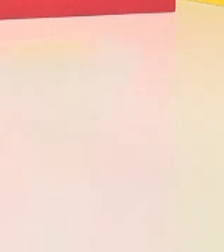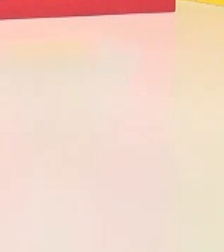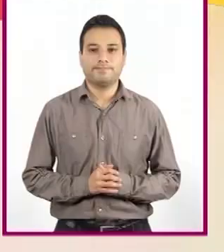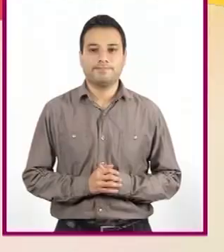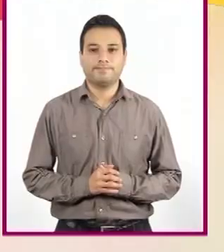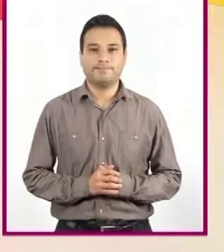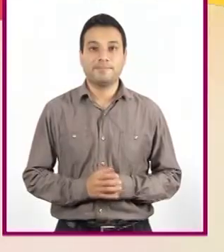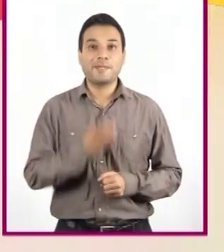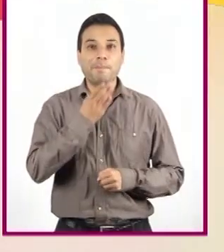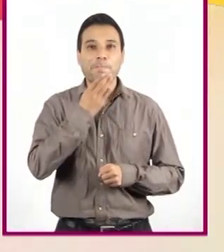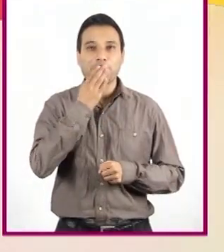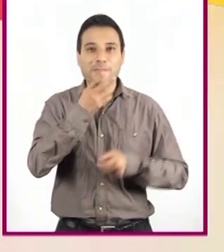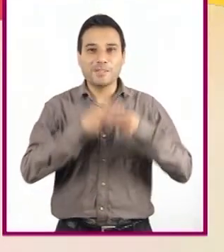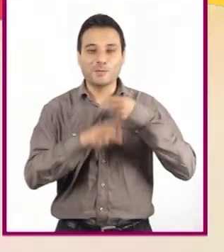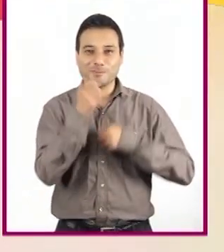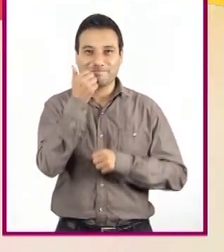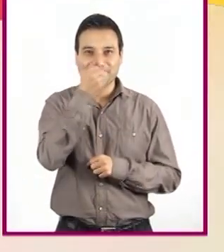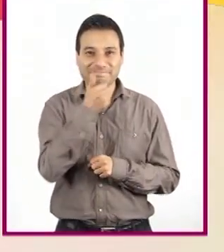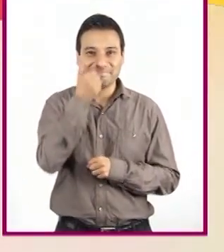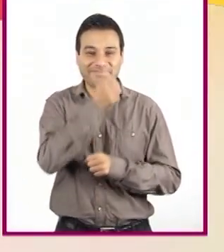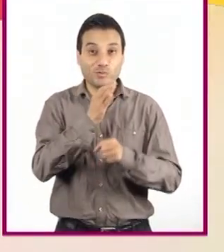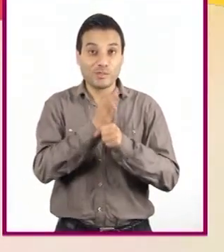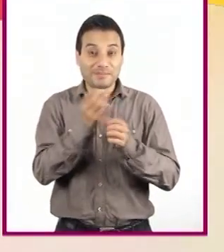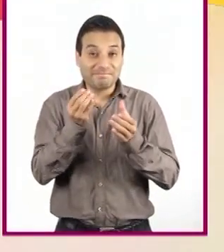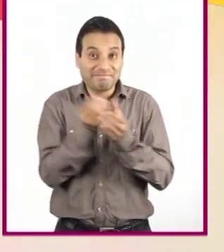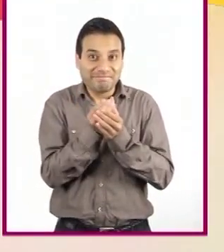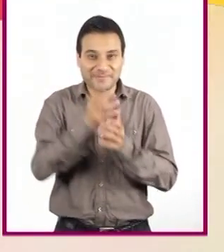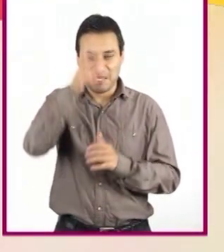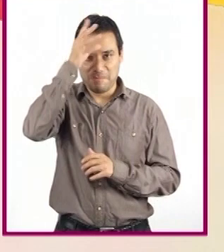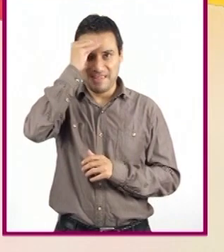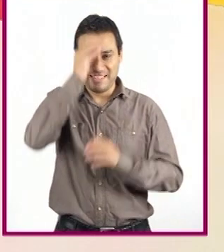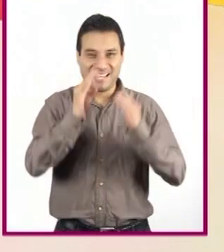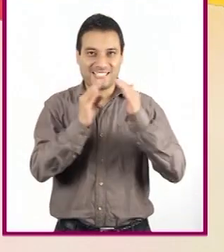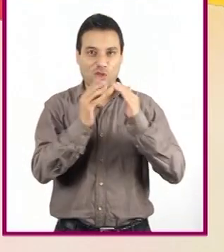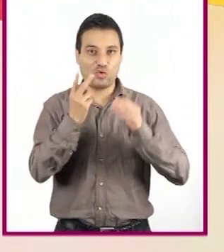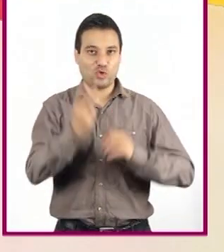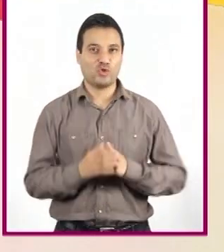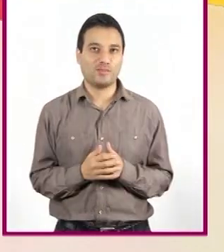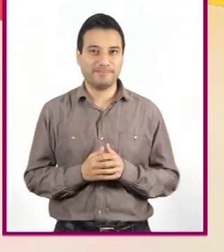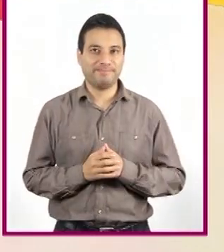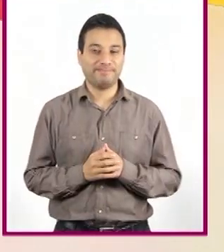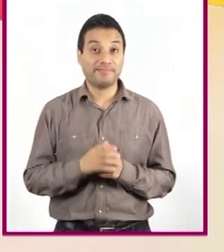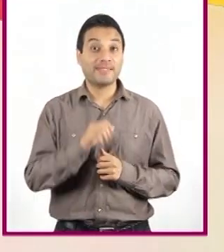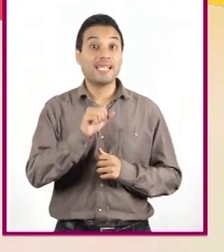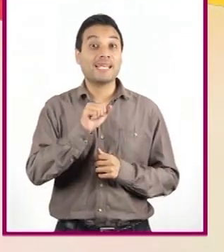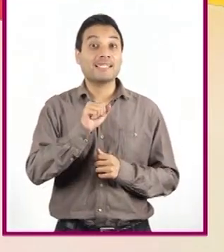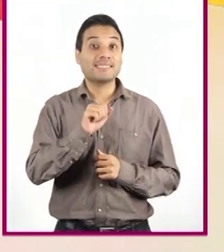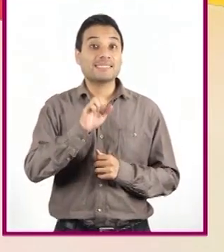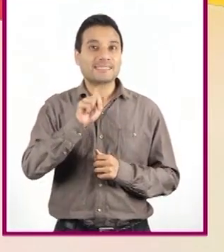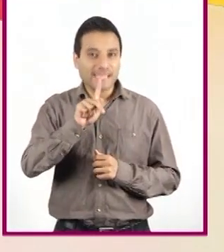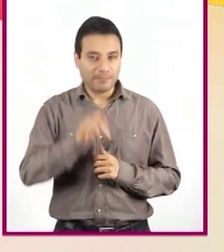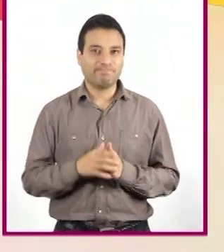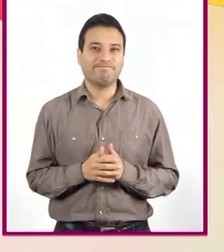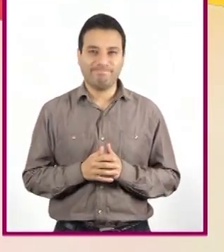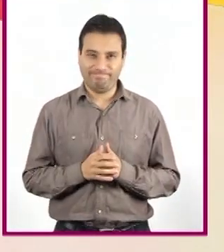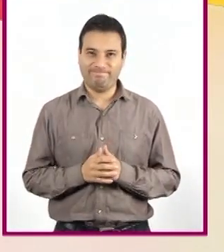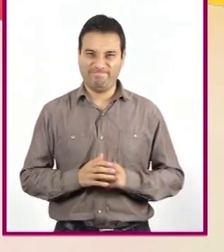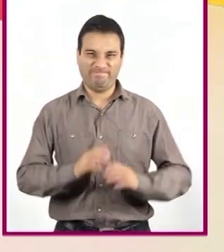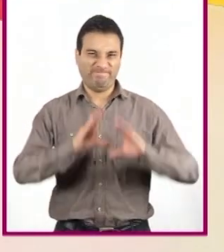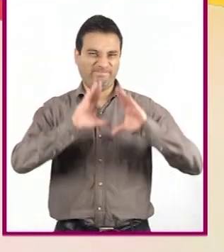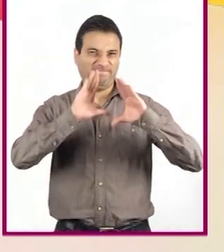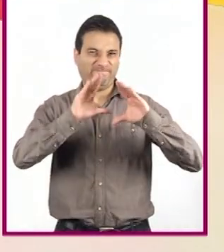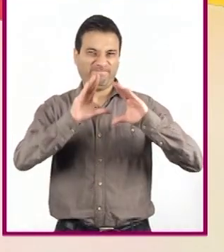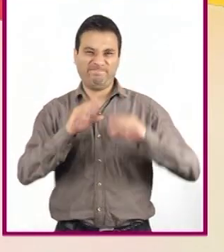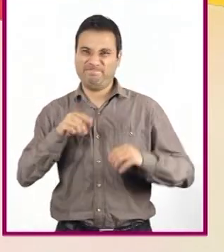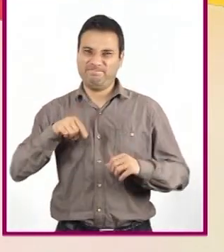Bienvenidas y bienvenidos a una sesión más de Aprende en Casa 2, la estrategia que la Secretaría de Educación Pública ha diseñado